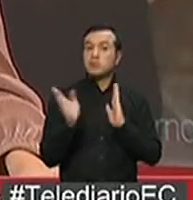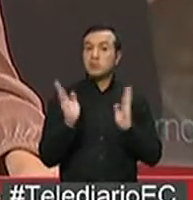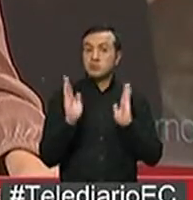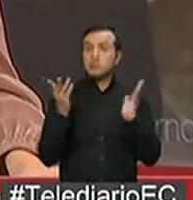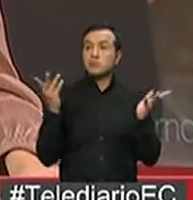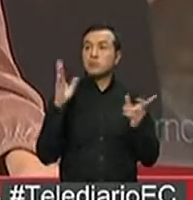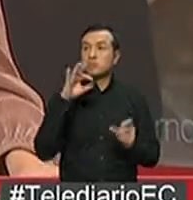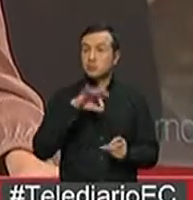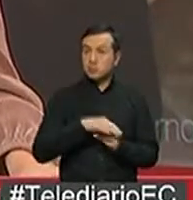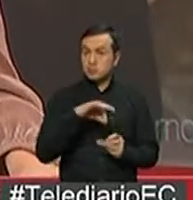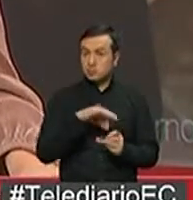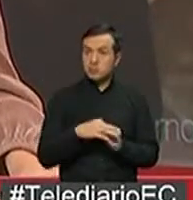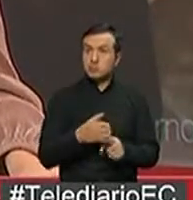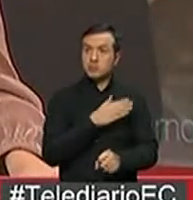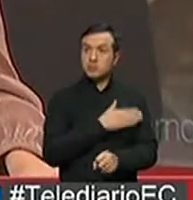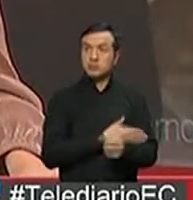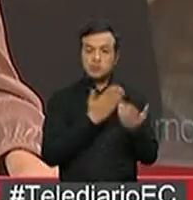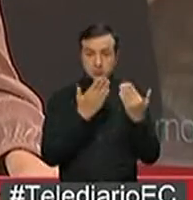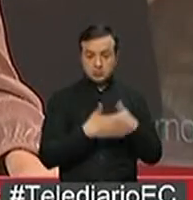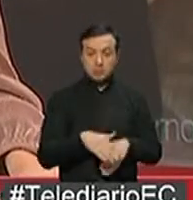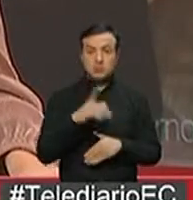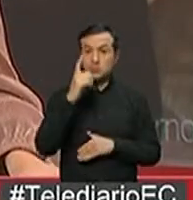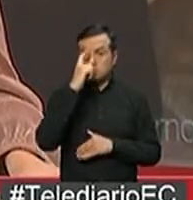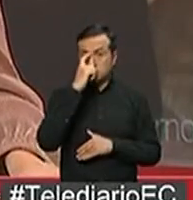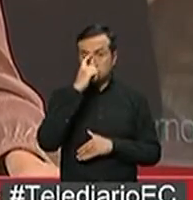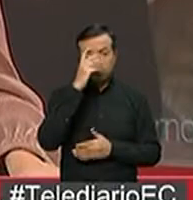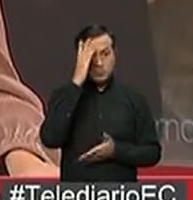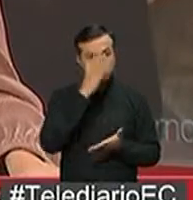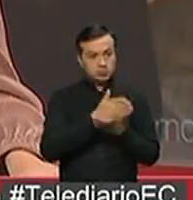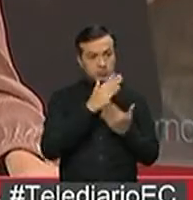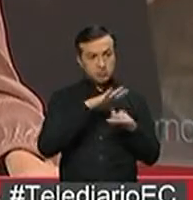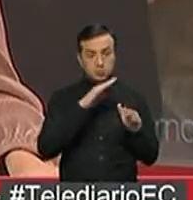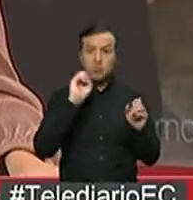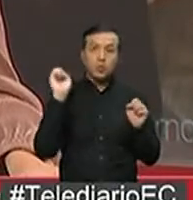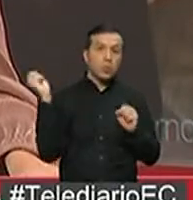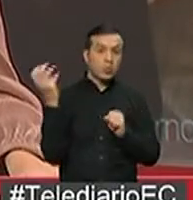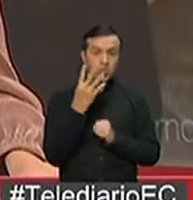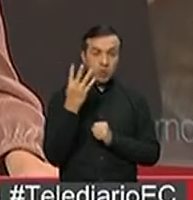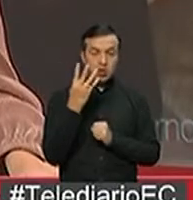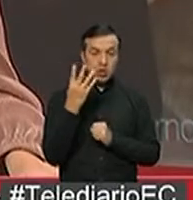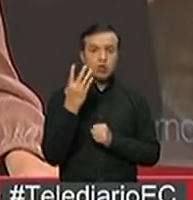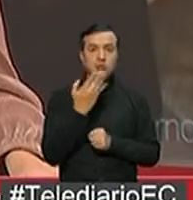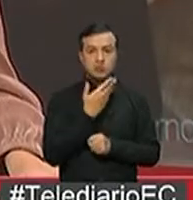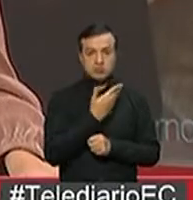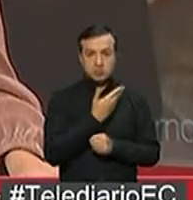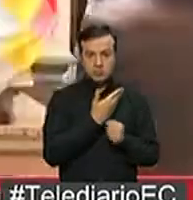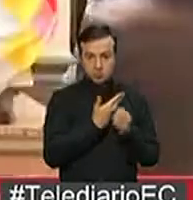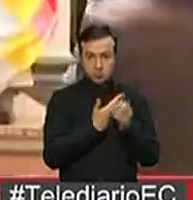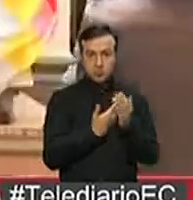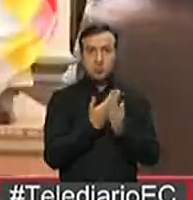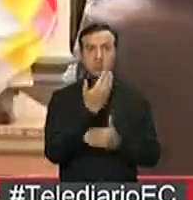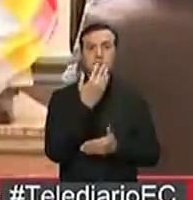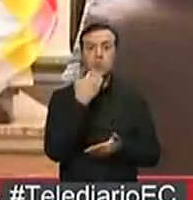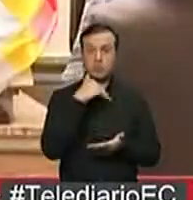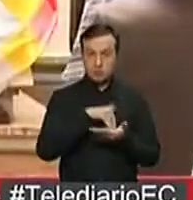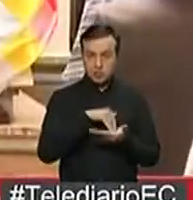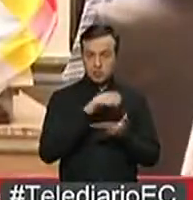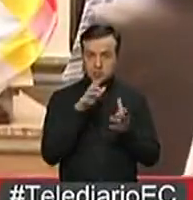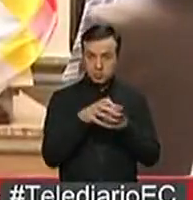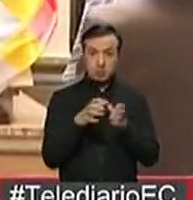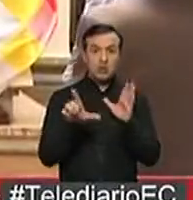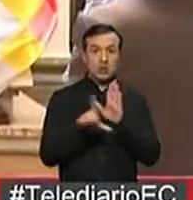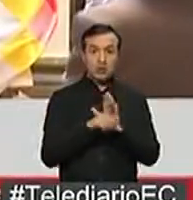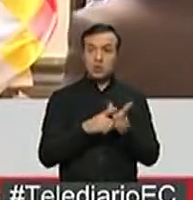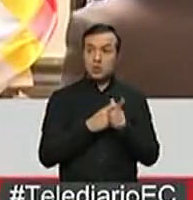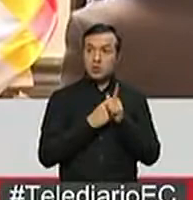de la votación tras la que Morales fue declarado vencedor para un cuarto mandato consecutivo. La ley de urgencia